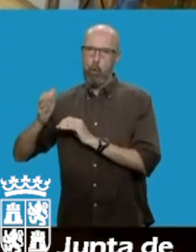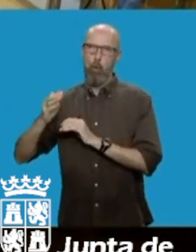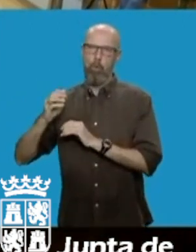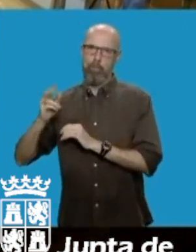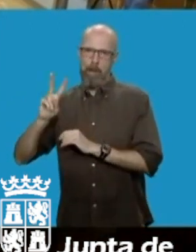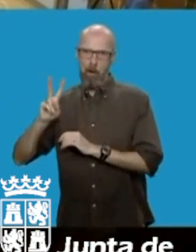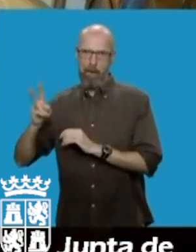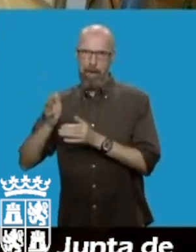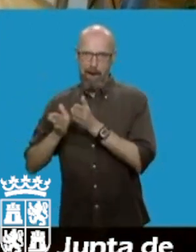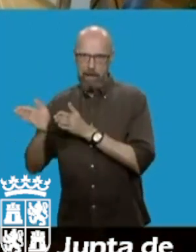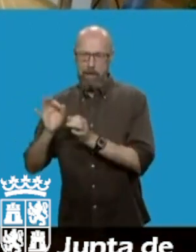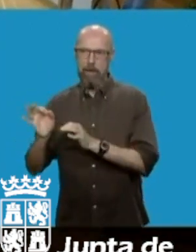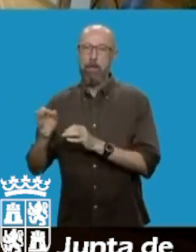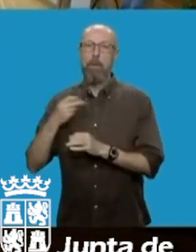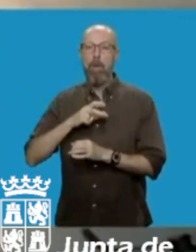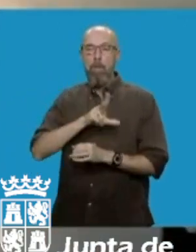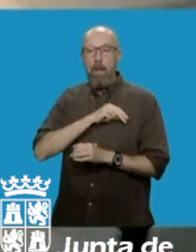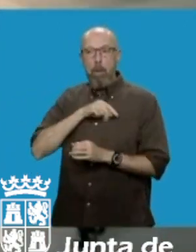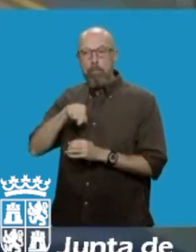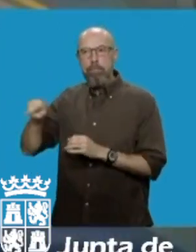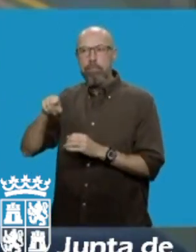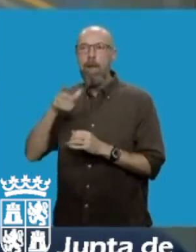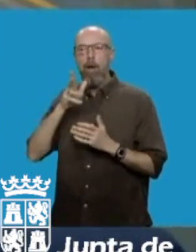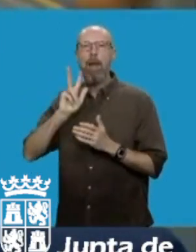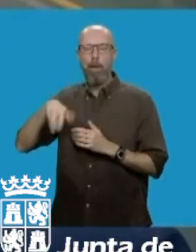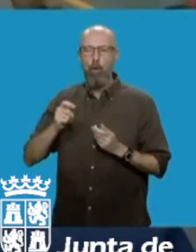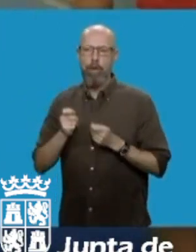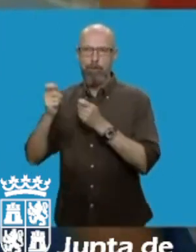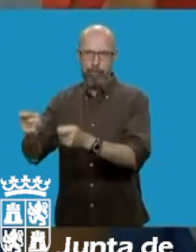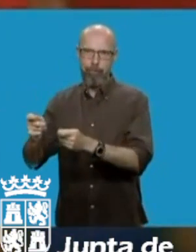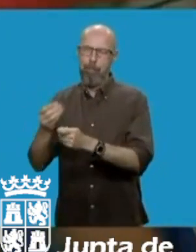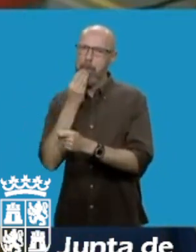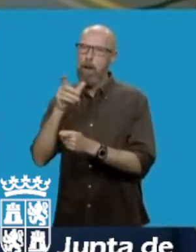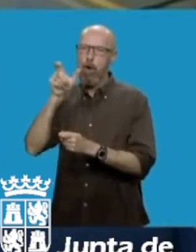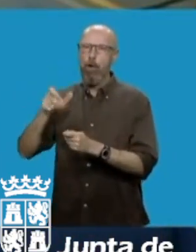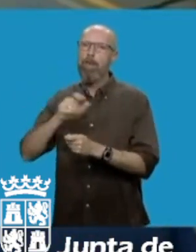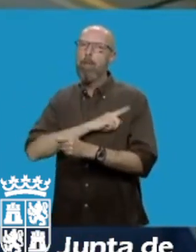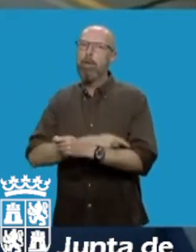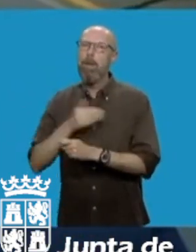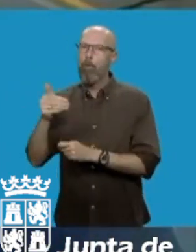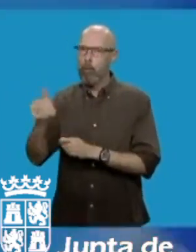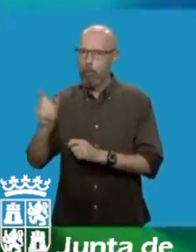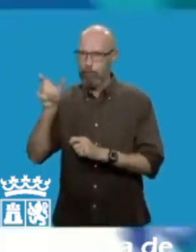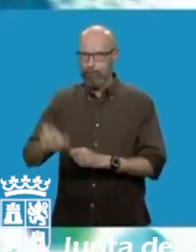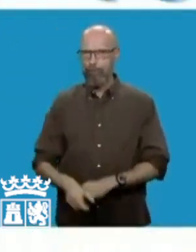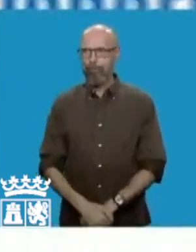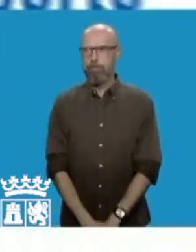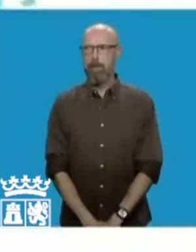Grandes logros que tienen como broche de oro este premio pódium al mejor deportista promesa.